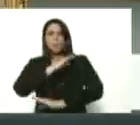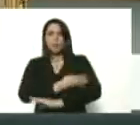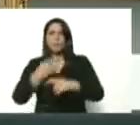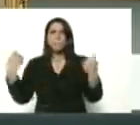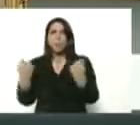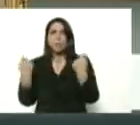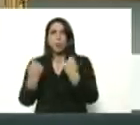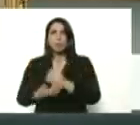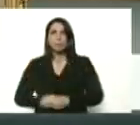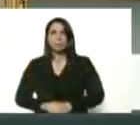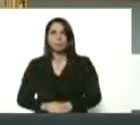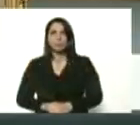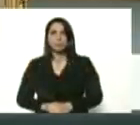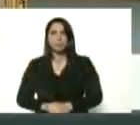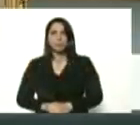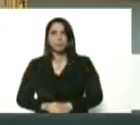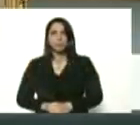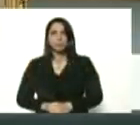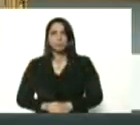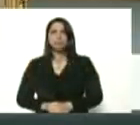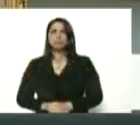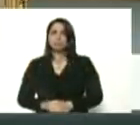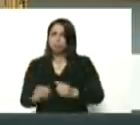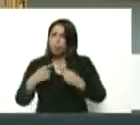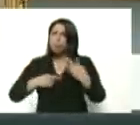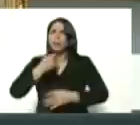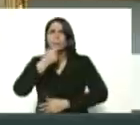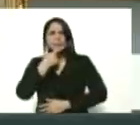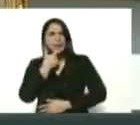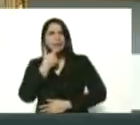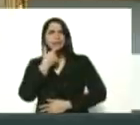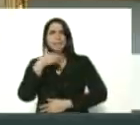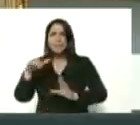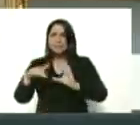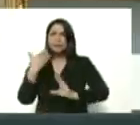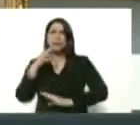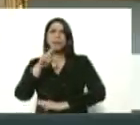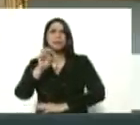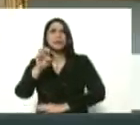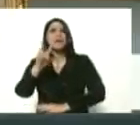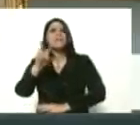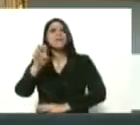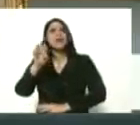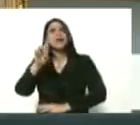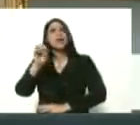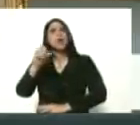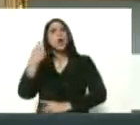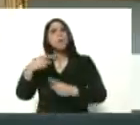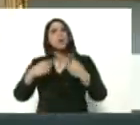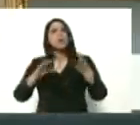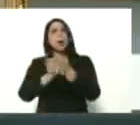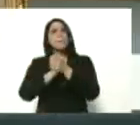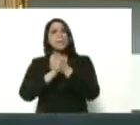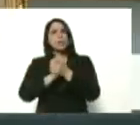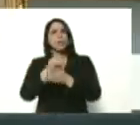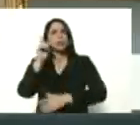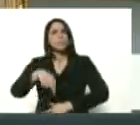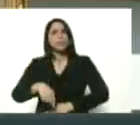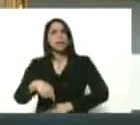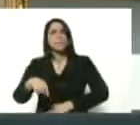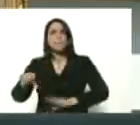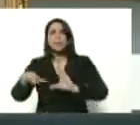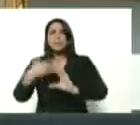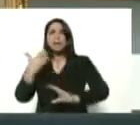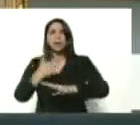popular. Una cosa bella, los mensajes de Reverol y de muchos compañeros, los mensajes del